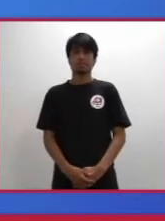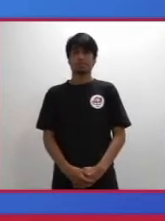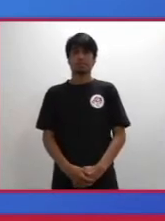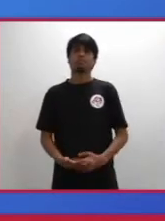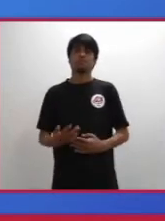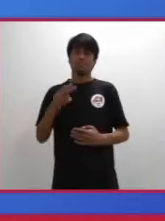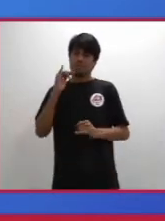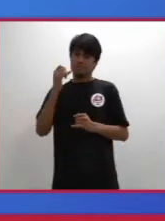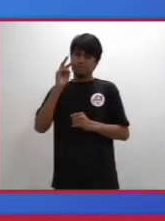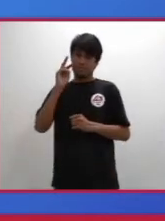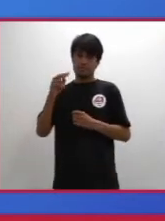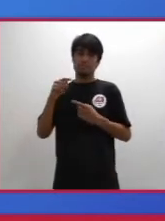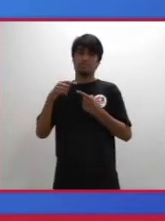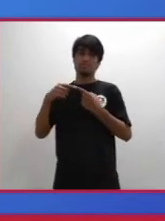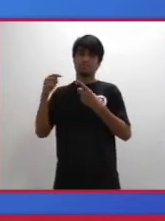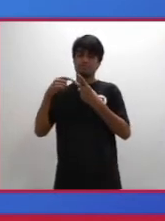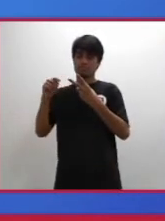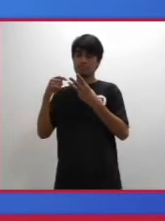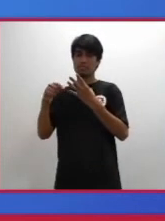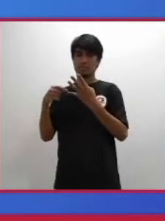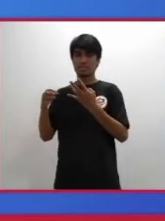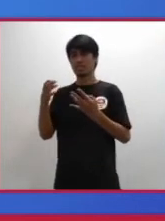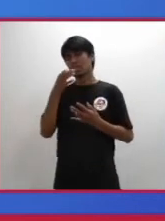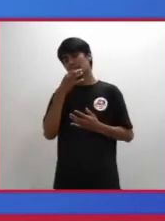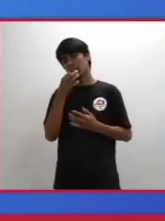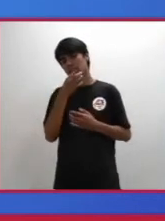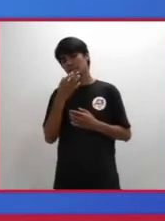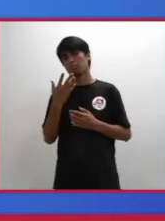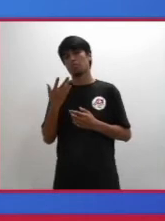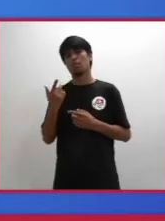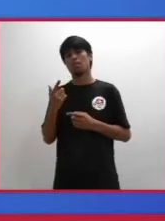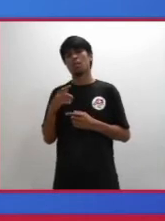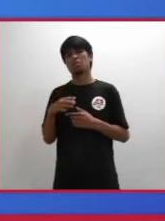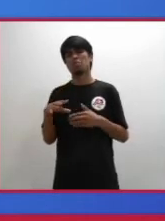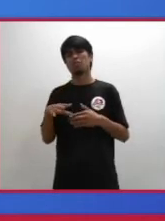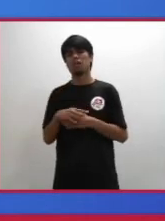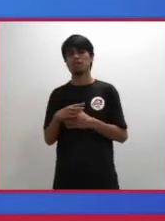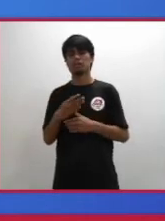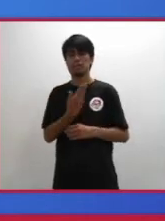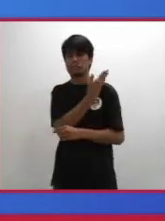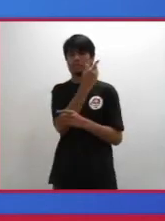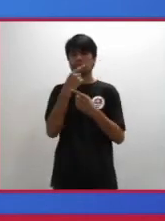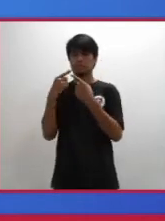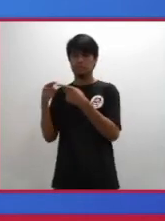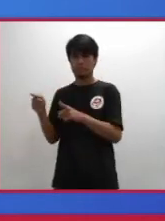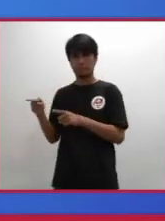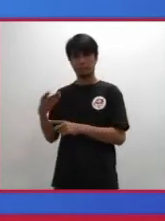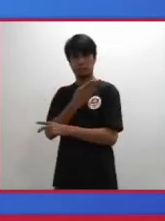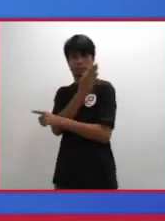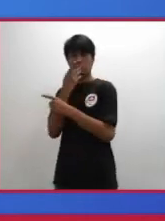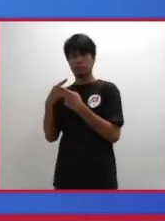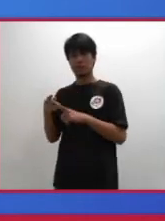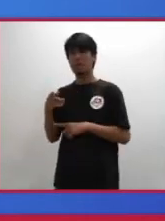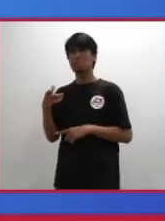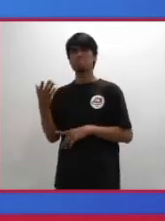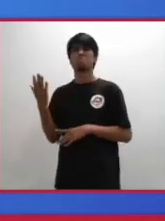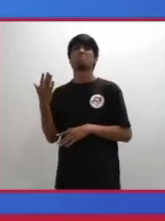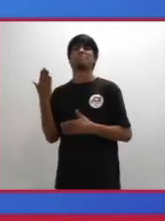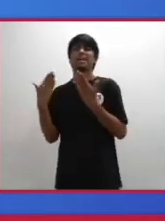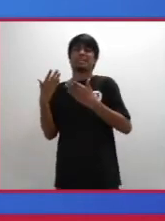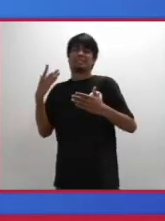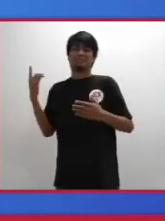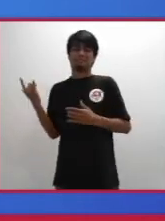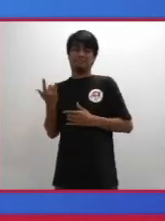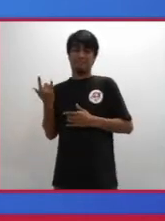vimos diferentes ejemplos de cómo se dan los diferentes accidentes que parecieran ser tan inocentes,